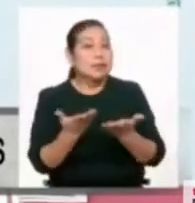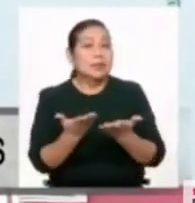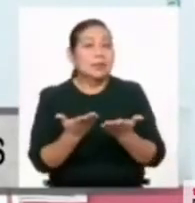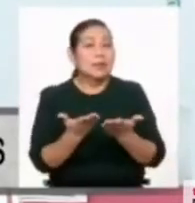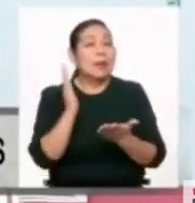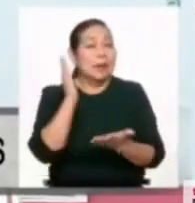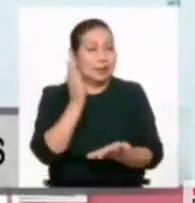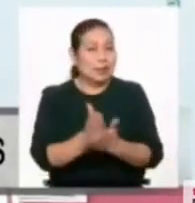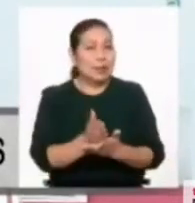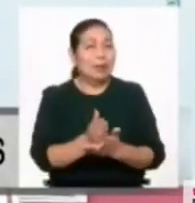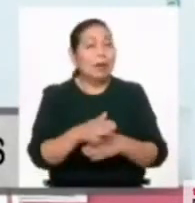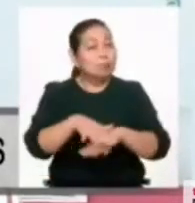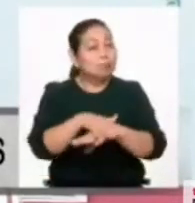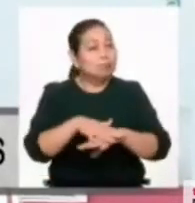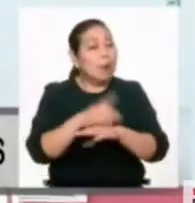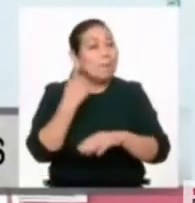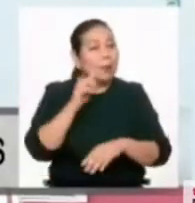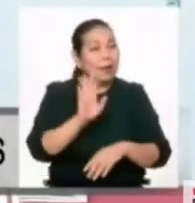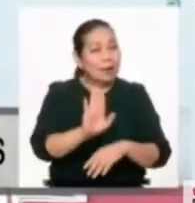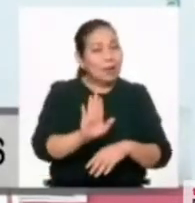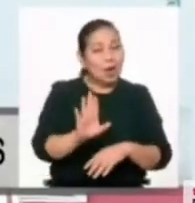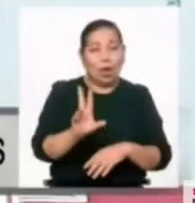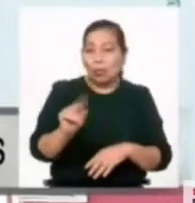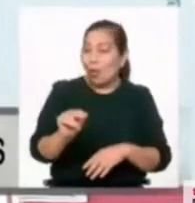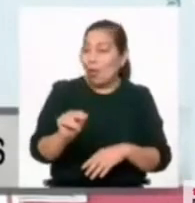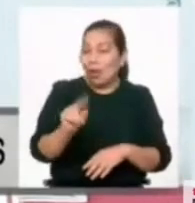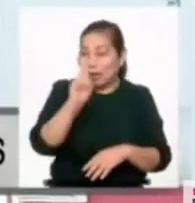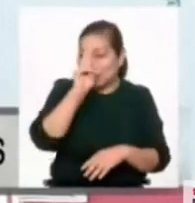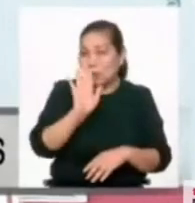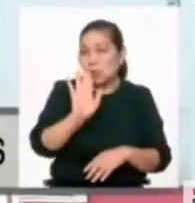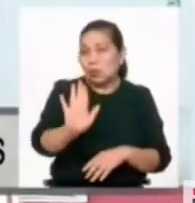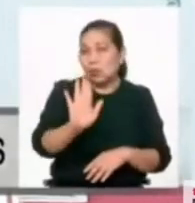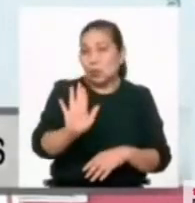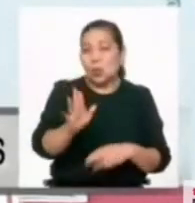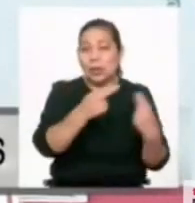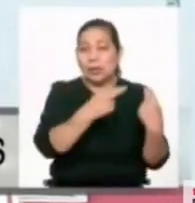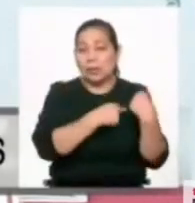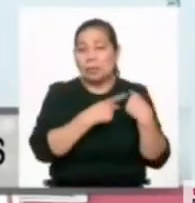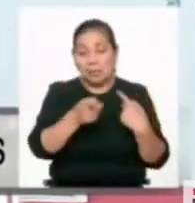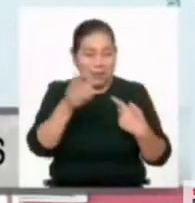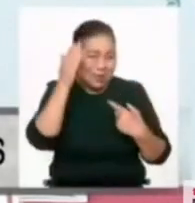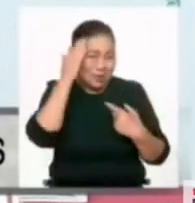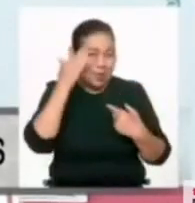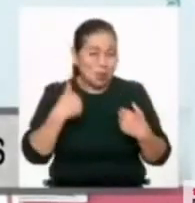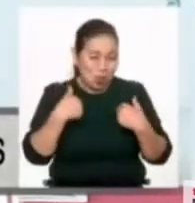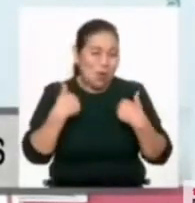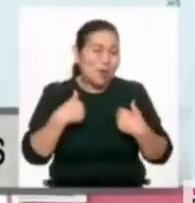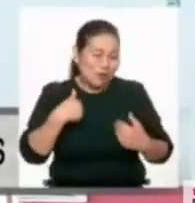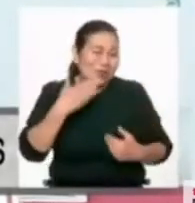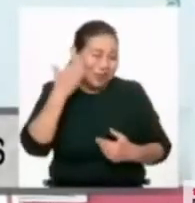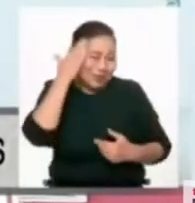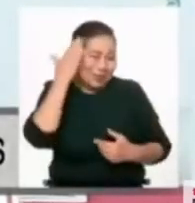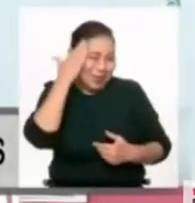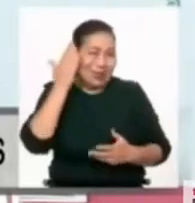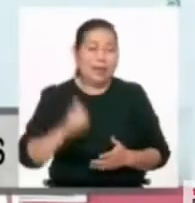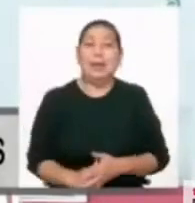la sanción administrativa para aquellos que infringen su deber. Ustedes saben que yo soy abogado y yo conozco